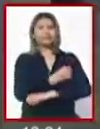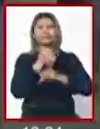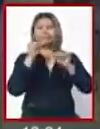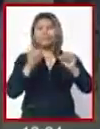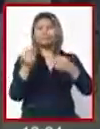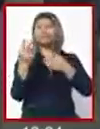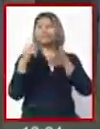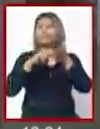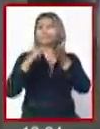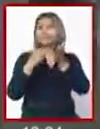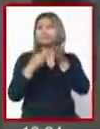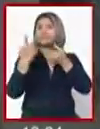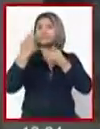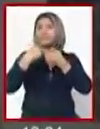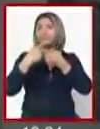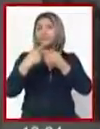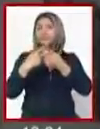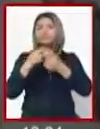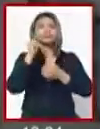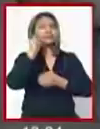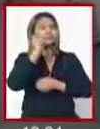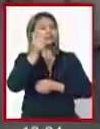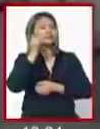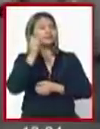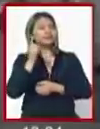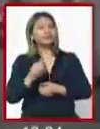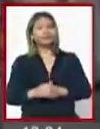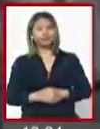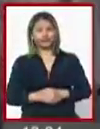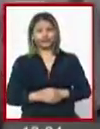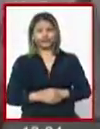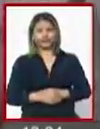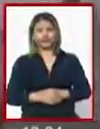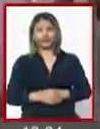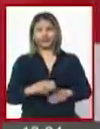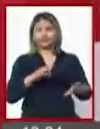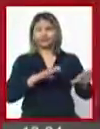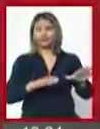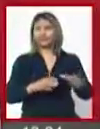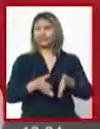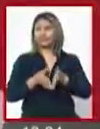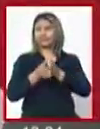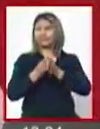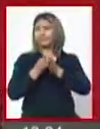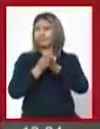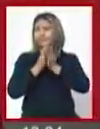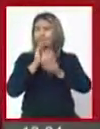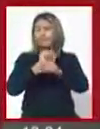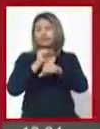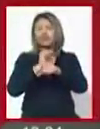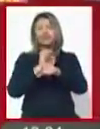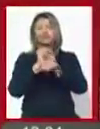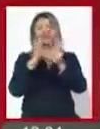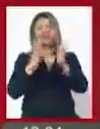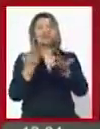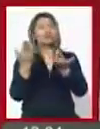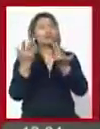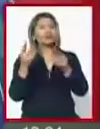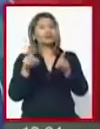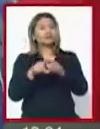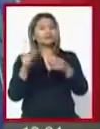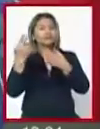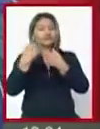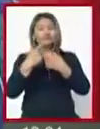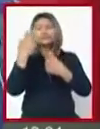que tienen que ver con el andamiaje diario que se tiene con el quehacer de la demanda de los trabajadores. Entonces esperemos que también